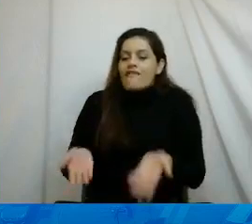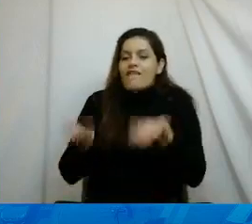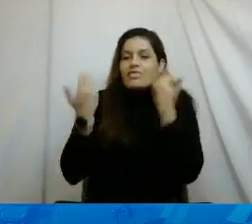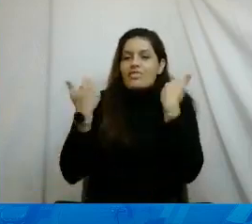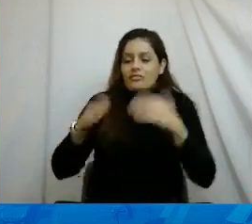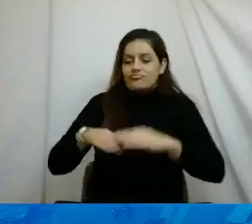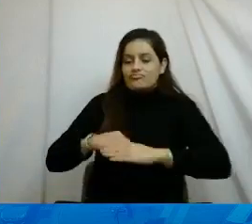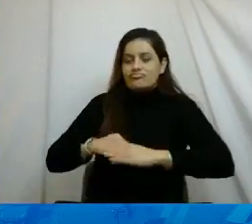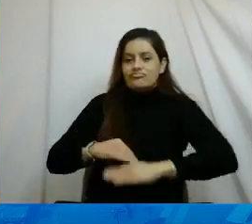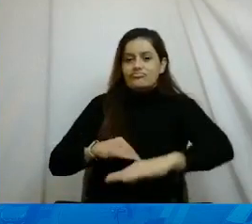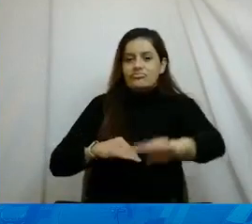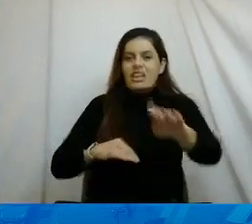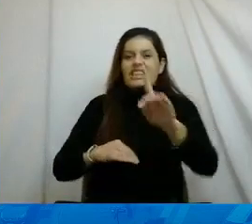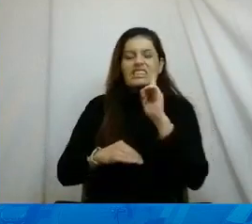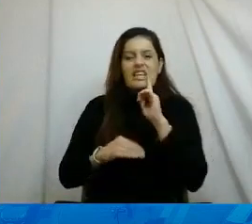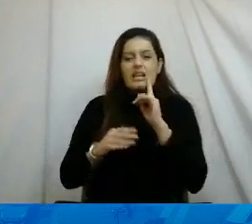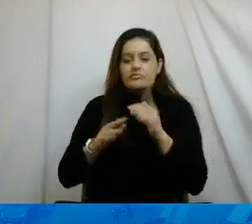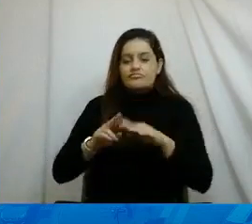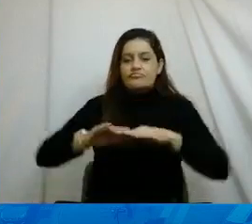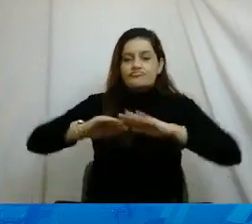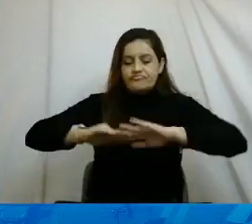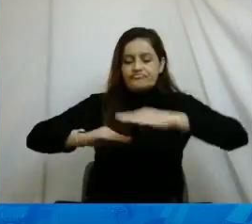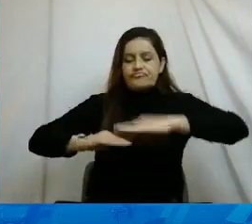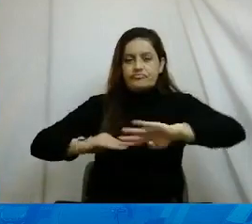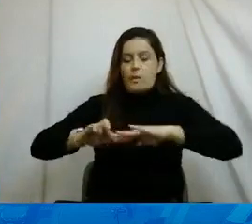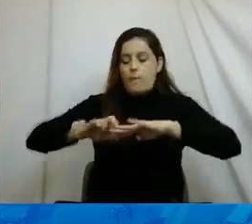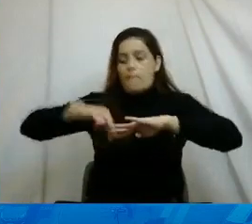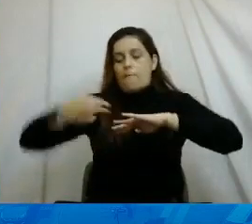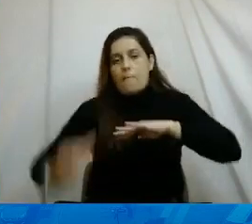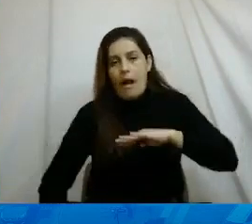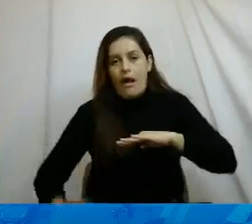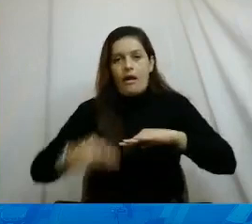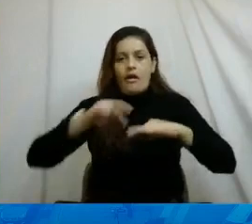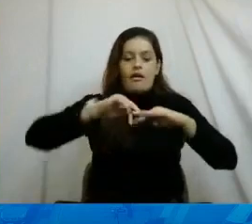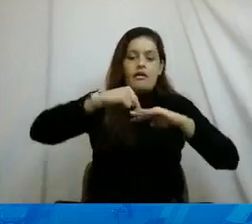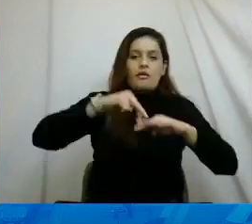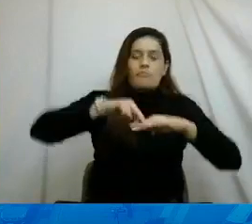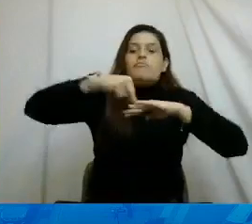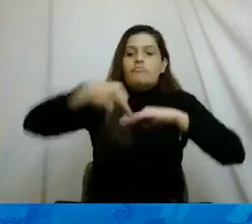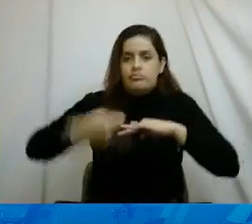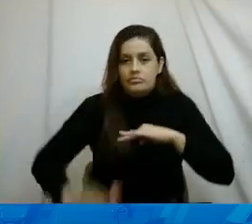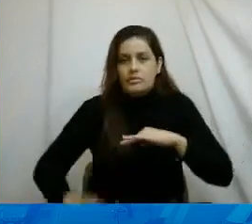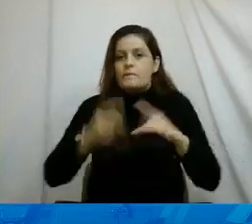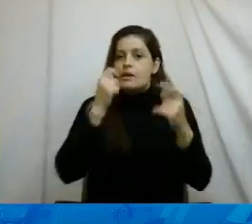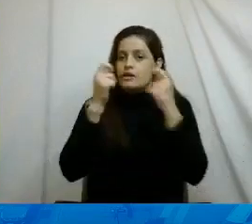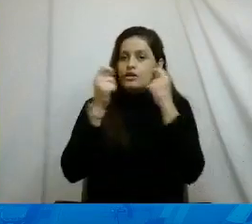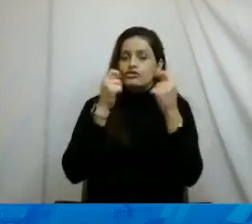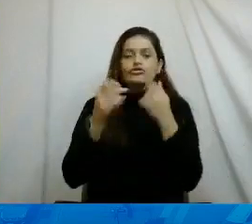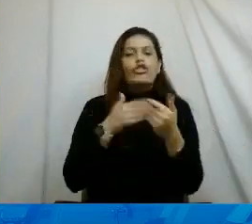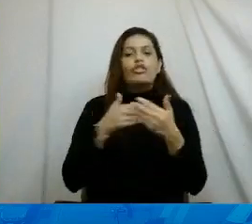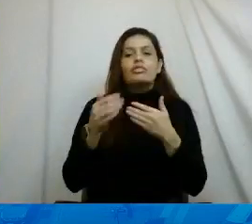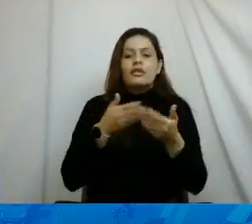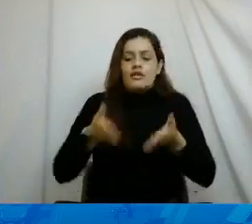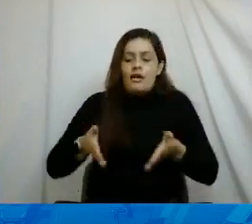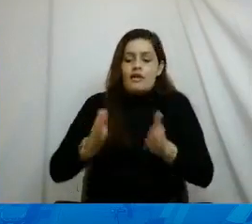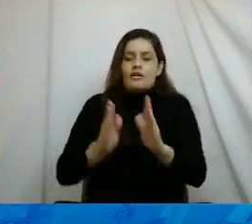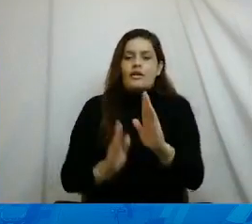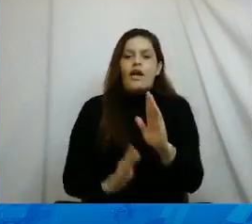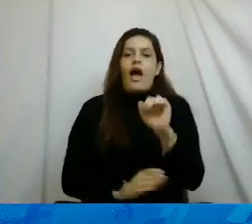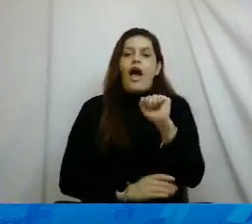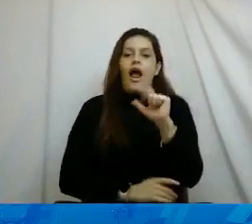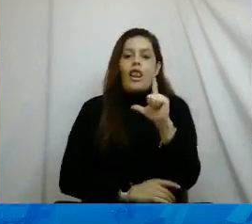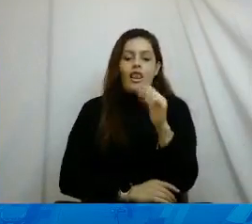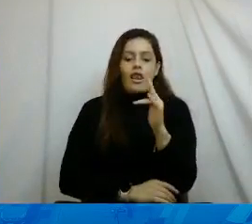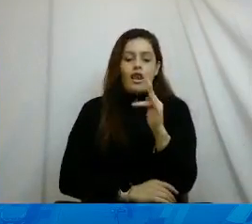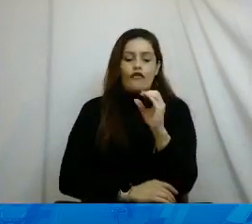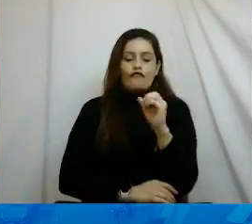ha causado muchos accidentes, caída de personas adultos mayores, y esto queda en Avenida Alfonso Suárez con Avenida Chile, frente